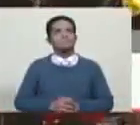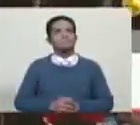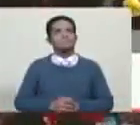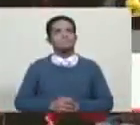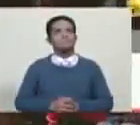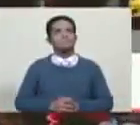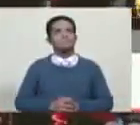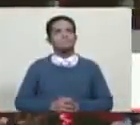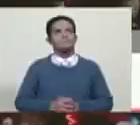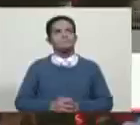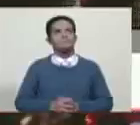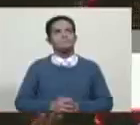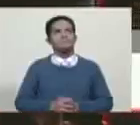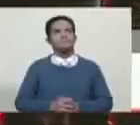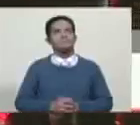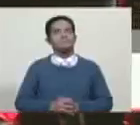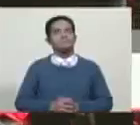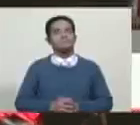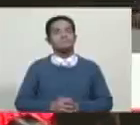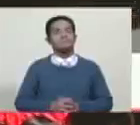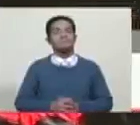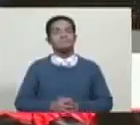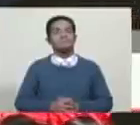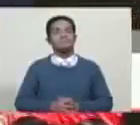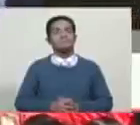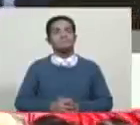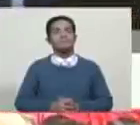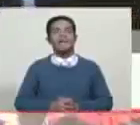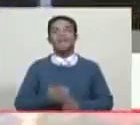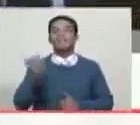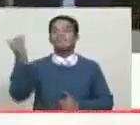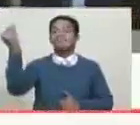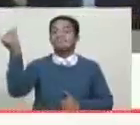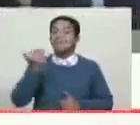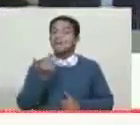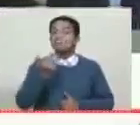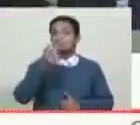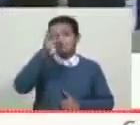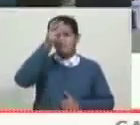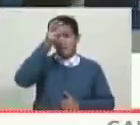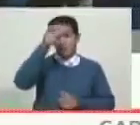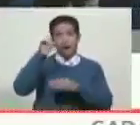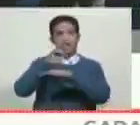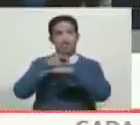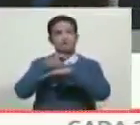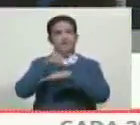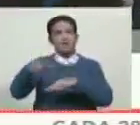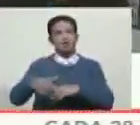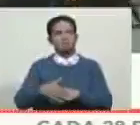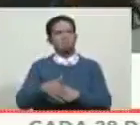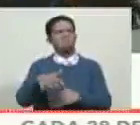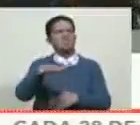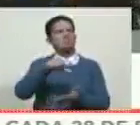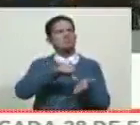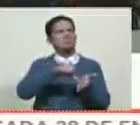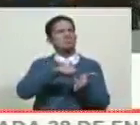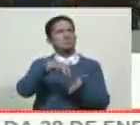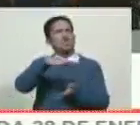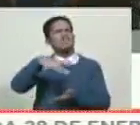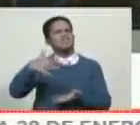Y nos traímos de Falcón a Víctor Clark. ¿Dónde está Víctor